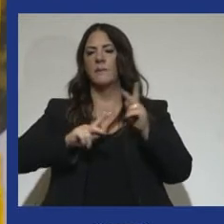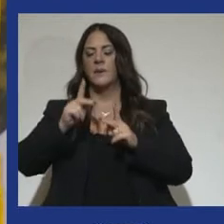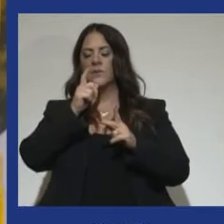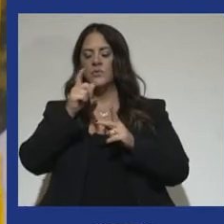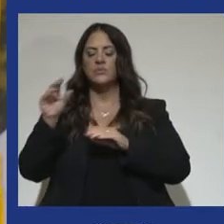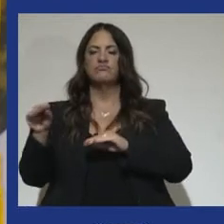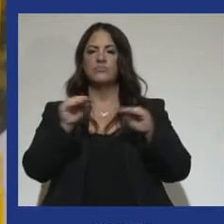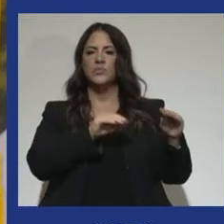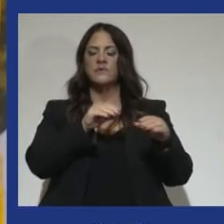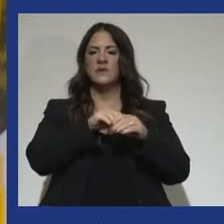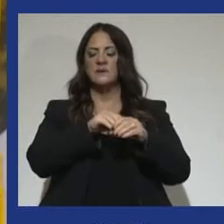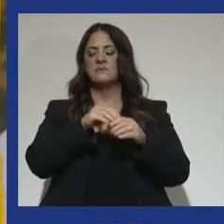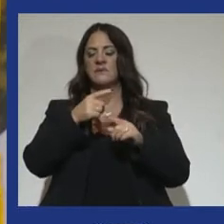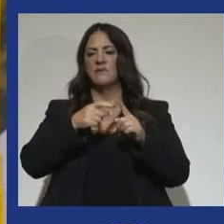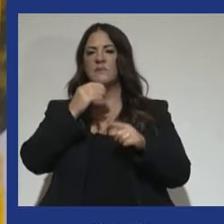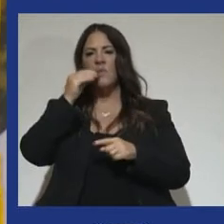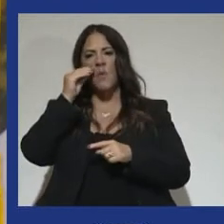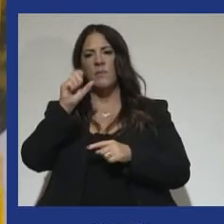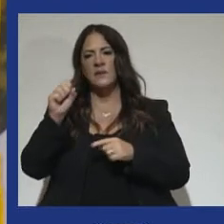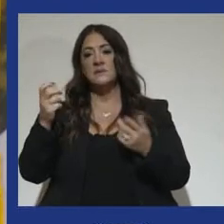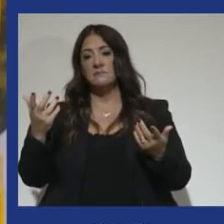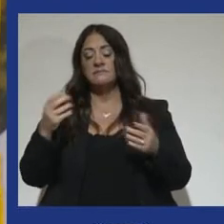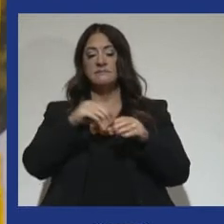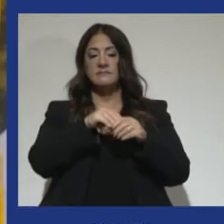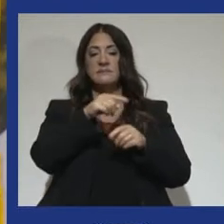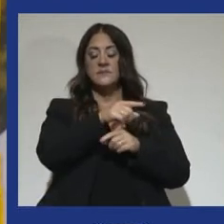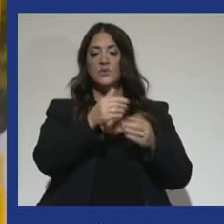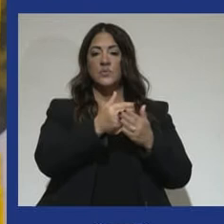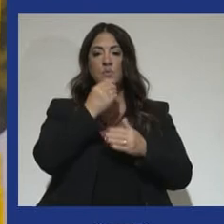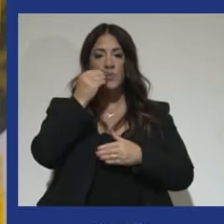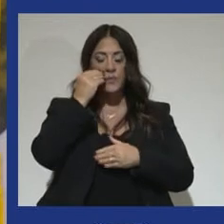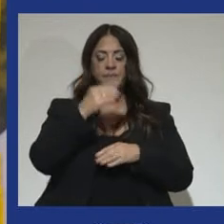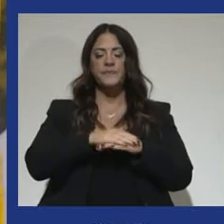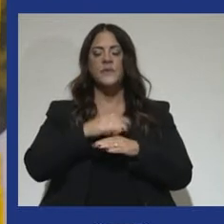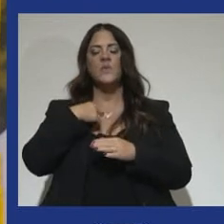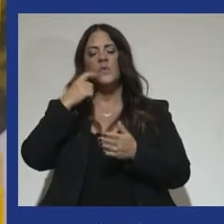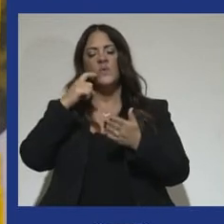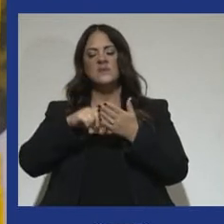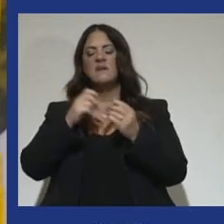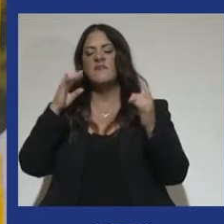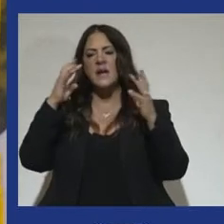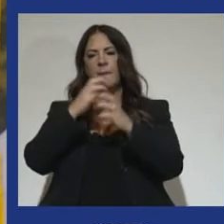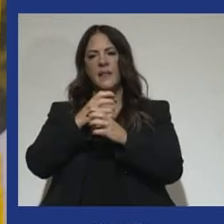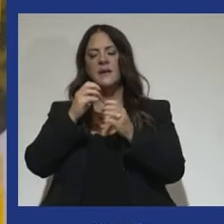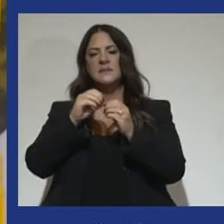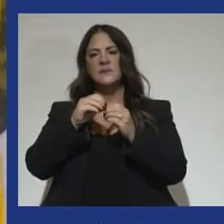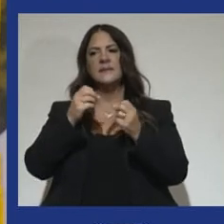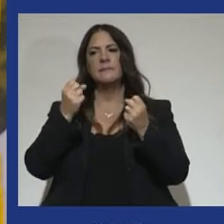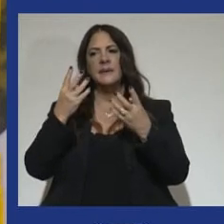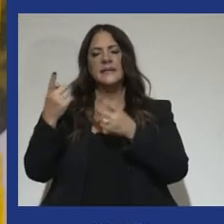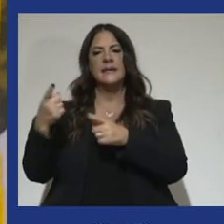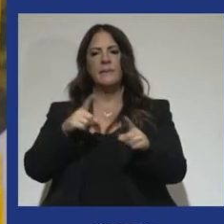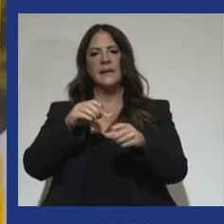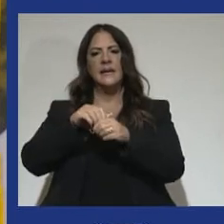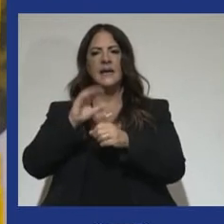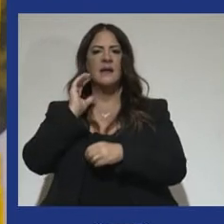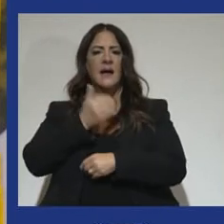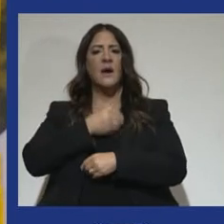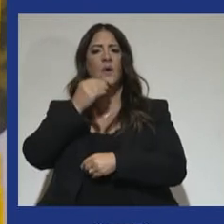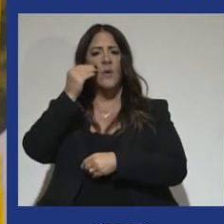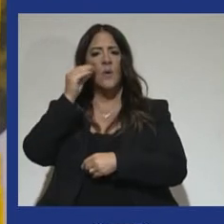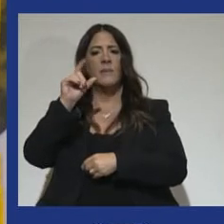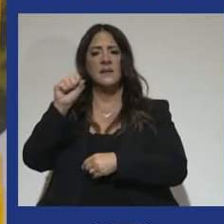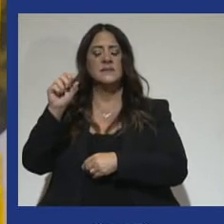que con rapidez y también tenemos otras dos estrategias reconociendo que hay necesidades complejas en la